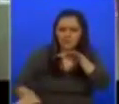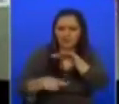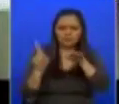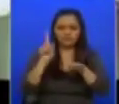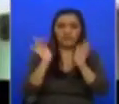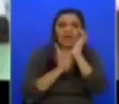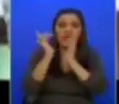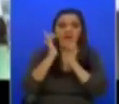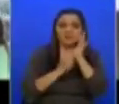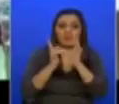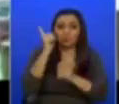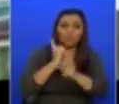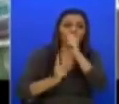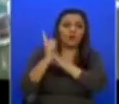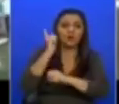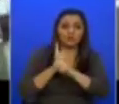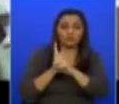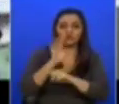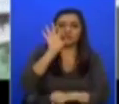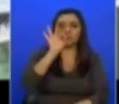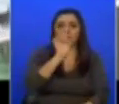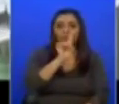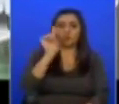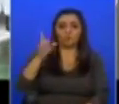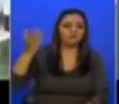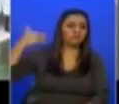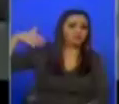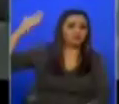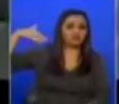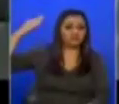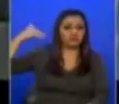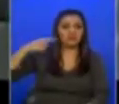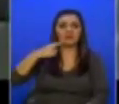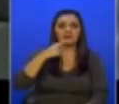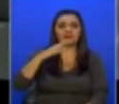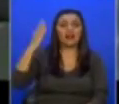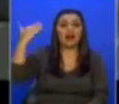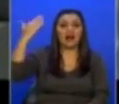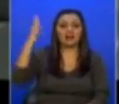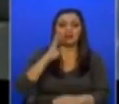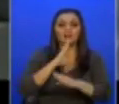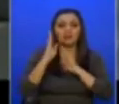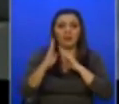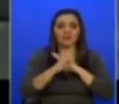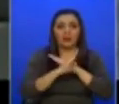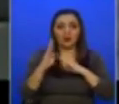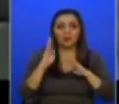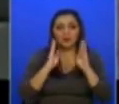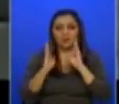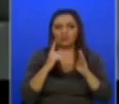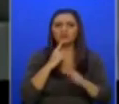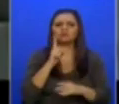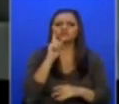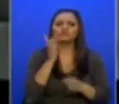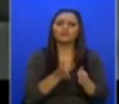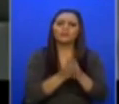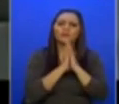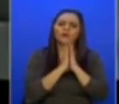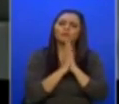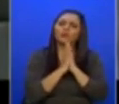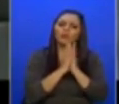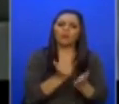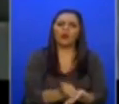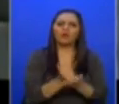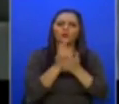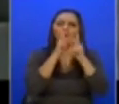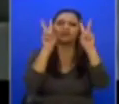abril del año pasado, en una reunión en el ECU911, el alcalde de Baba Hoyo lo solicita. Y nos faltaría solamente